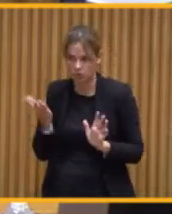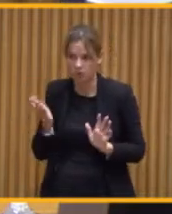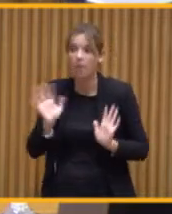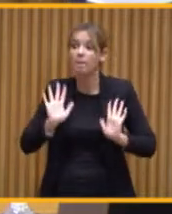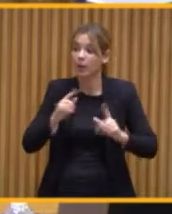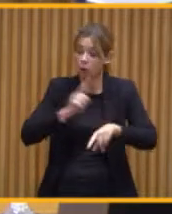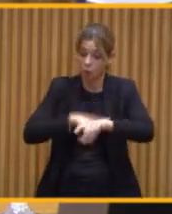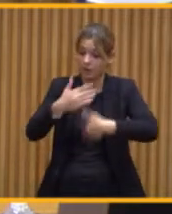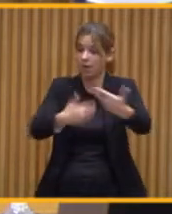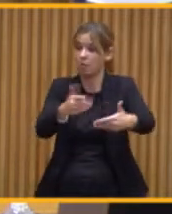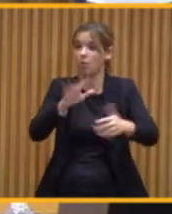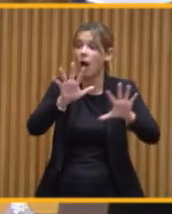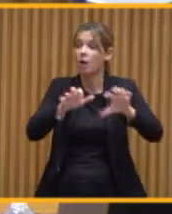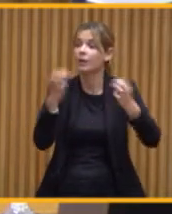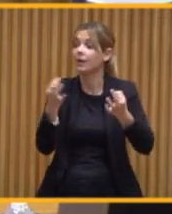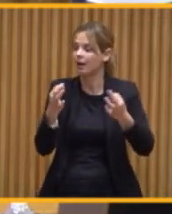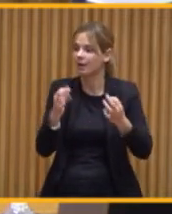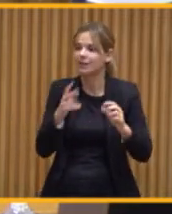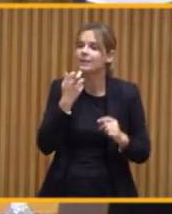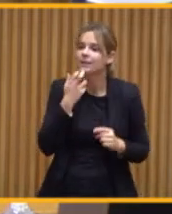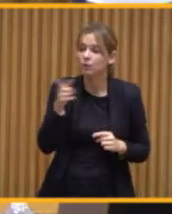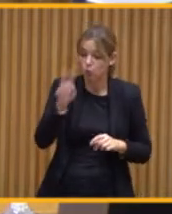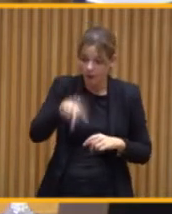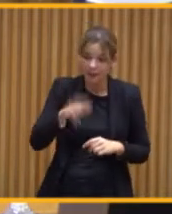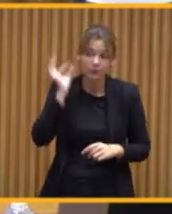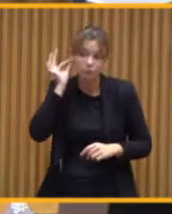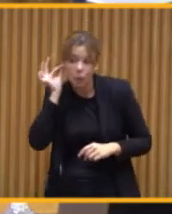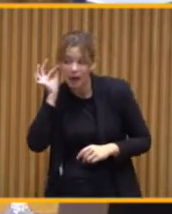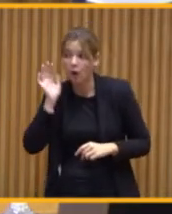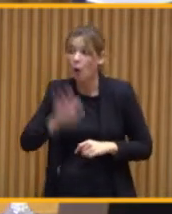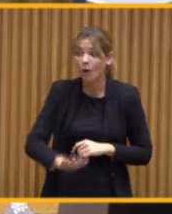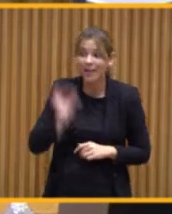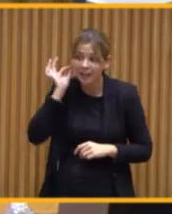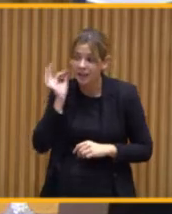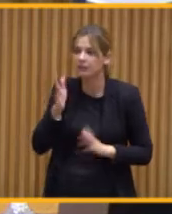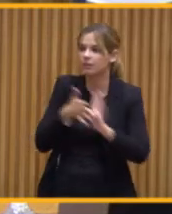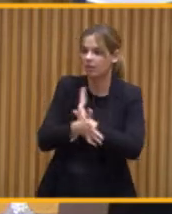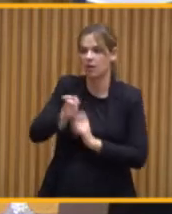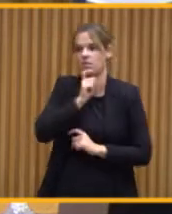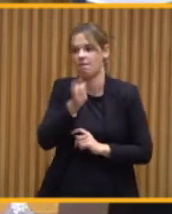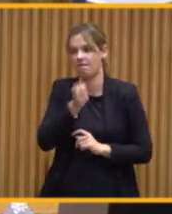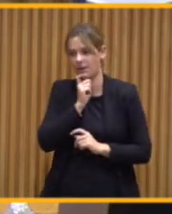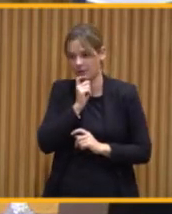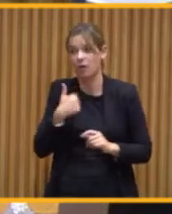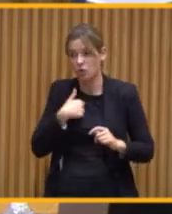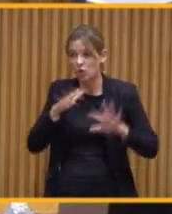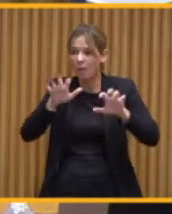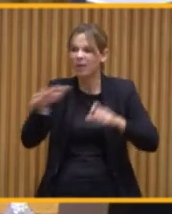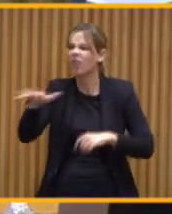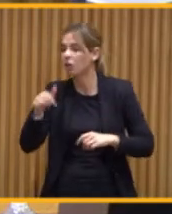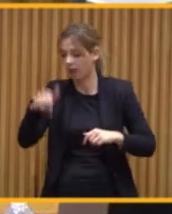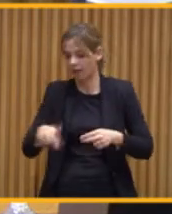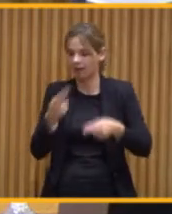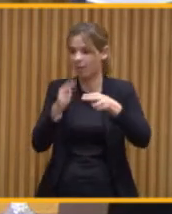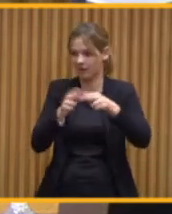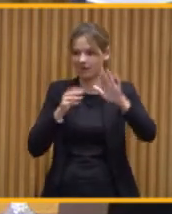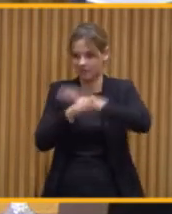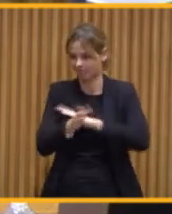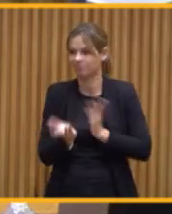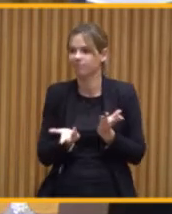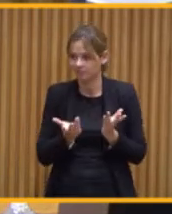aprendí que es que ser niña y ser mujer en este mundo es mucho más difícil eso lo aprendí bien cuando entré aquí y lo